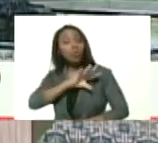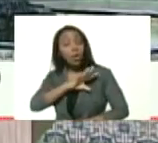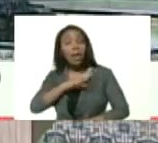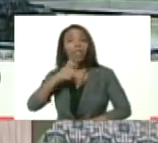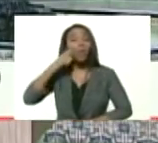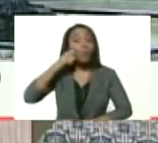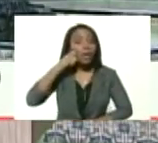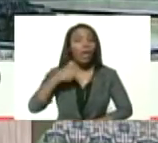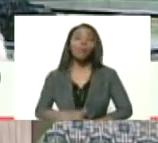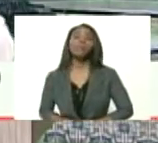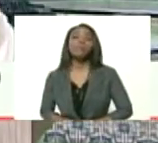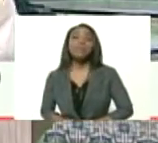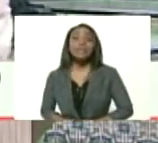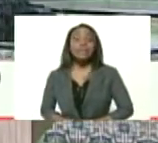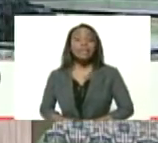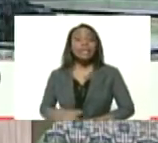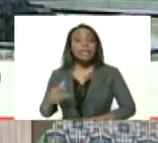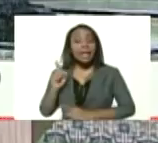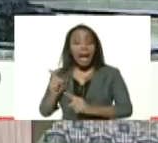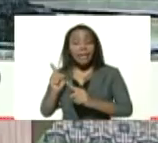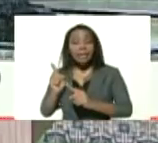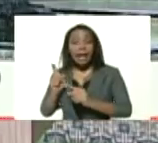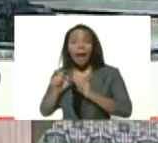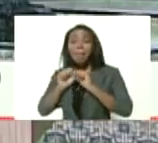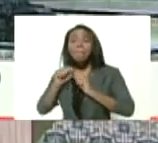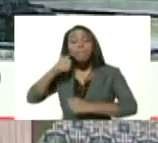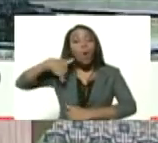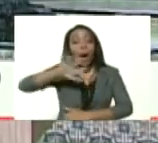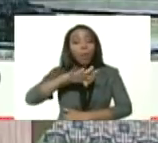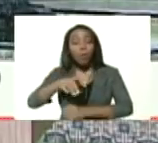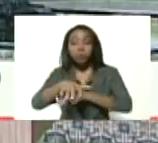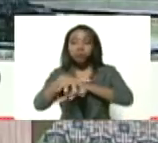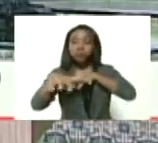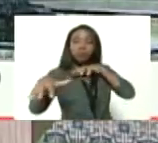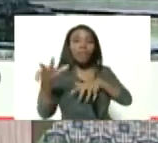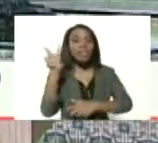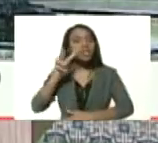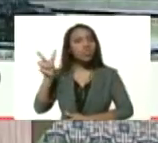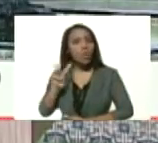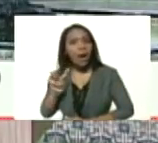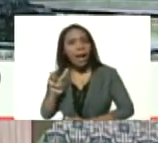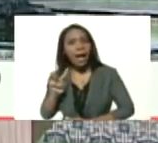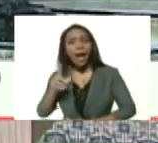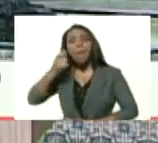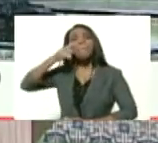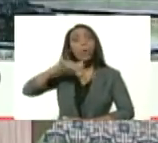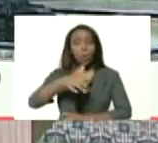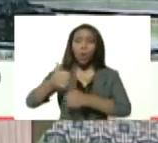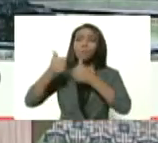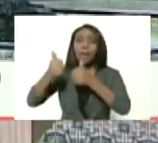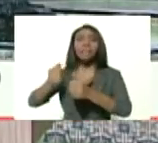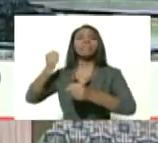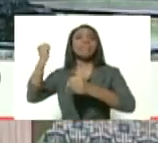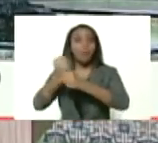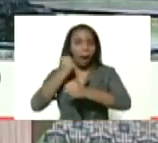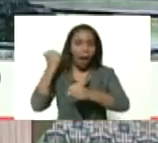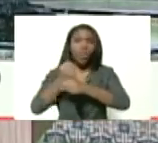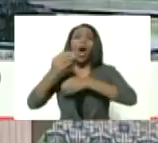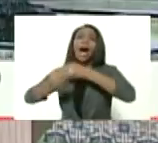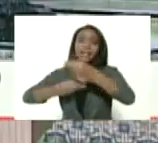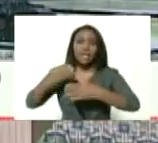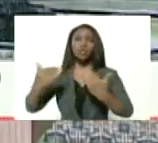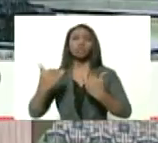la humanidad. Y mientras está el pueblo mayoritario de Venezuela, el pueblo de bien, está trabajando, haciendo